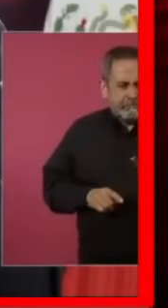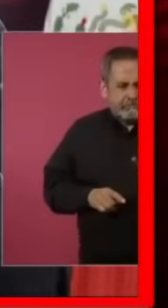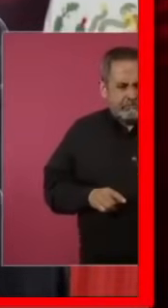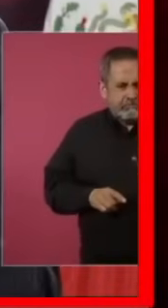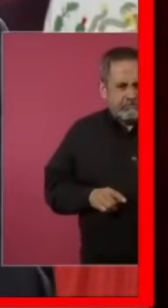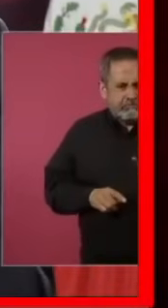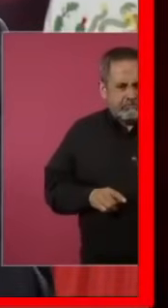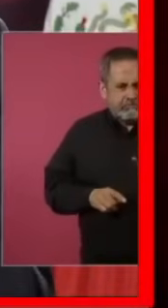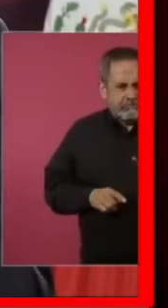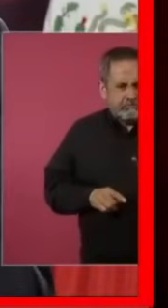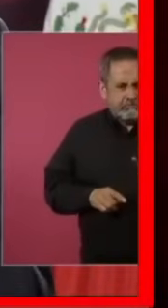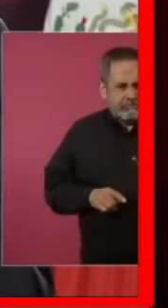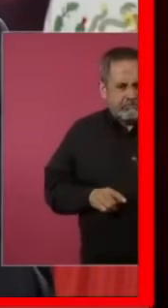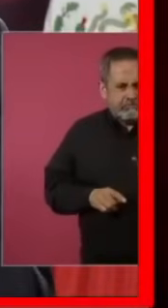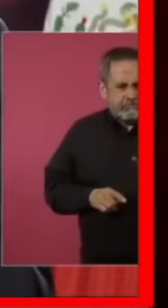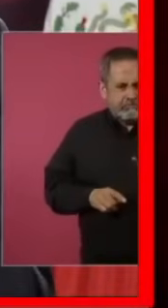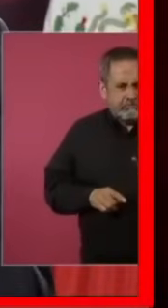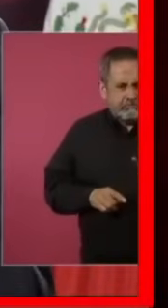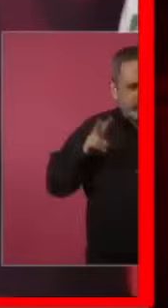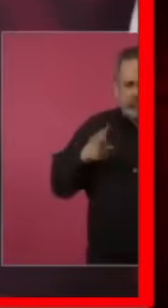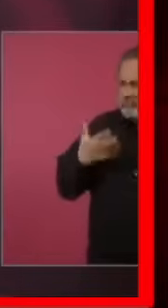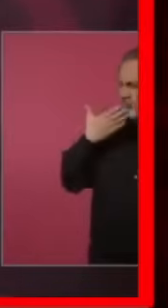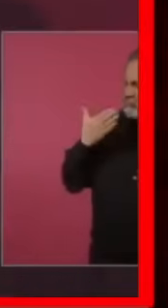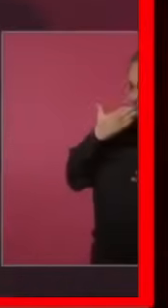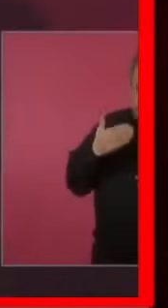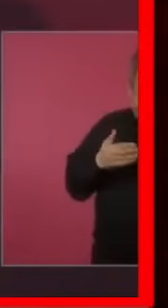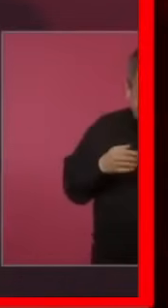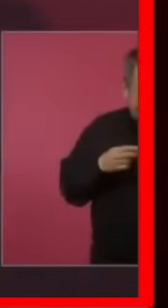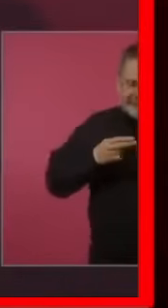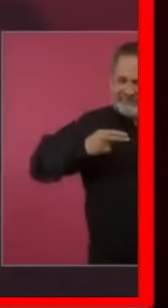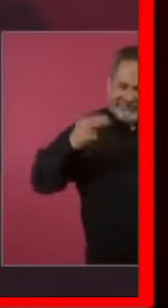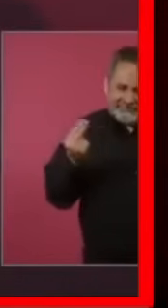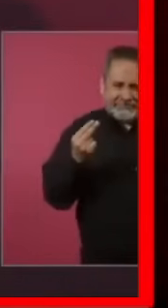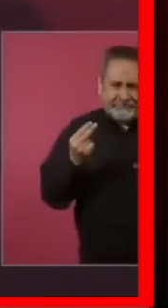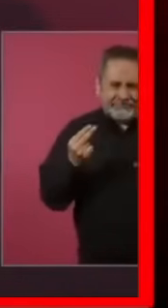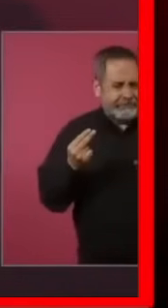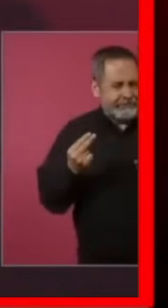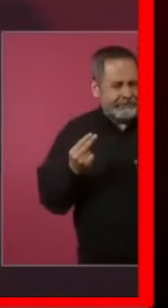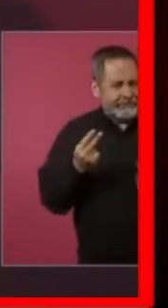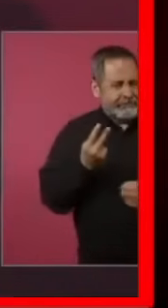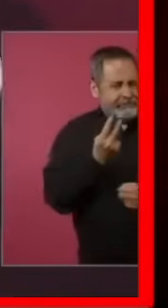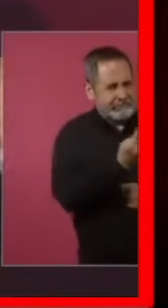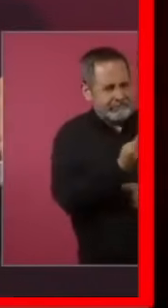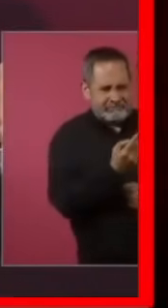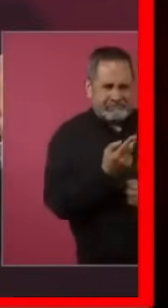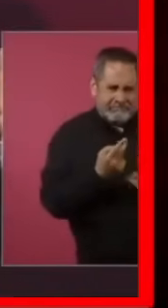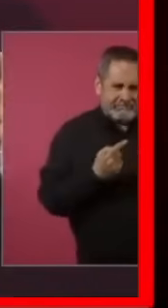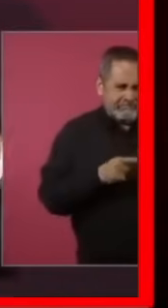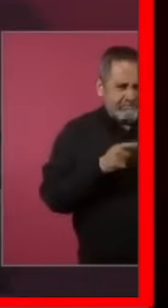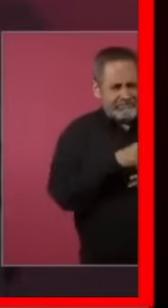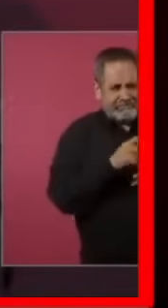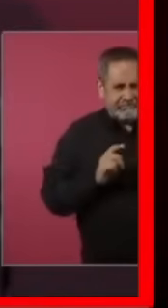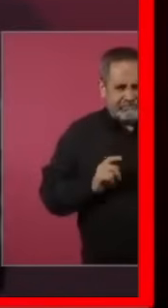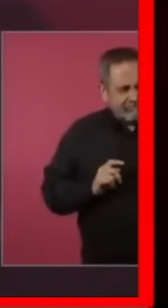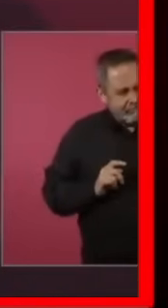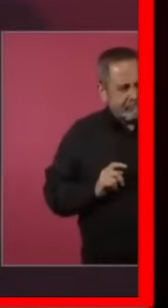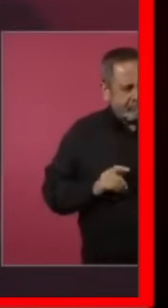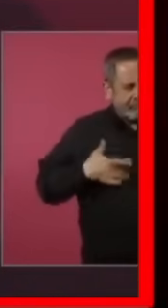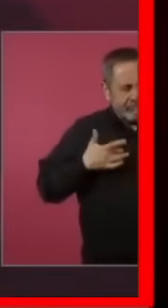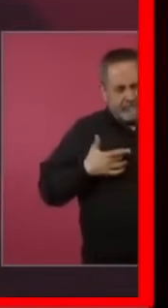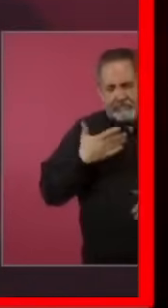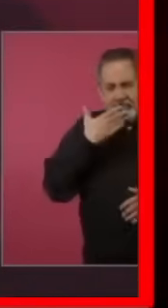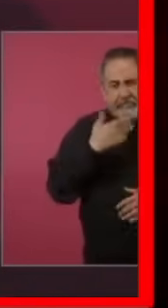estaban convencidos de que era necesario que la Guardia Nacional pasara a la Secretaría de la Defensa.